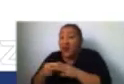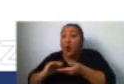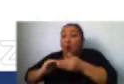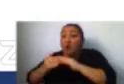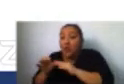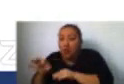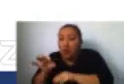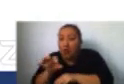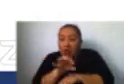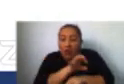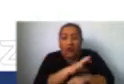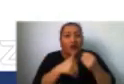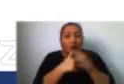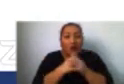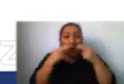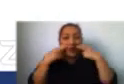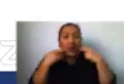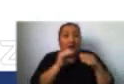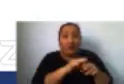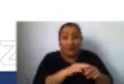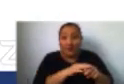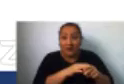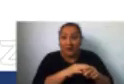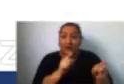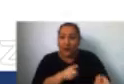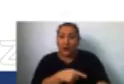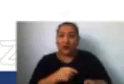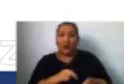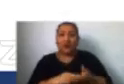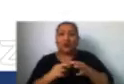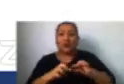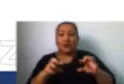indígenas nativas. La población